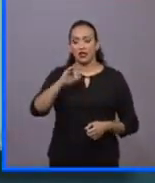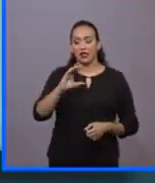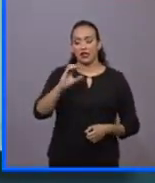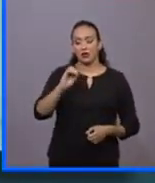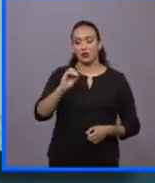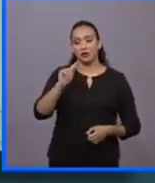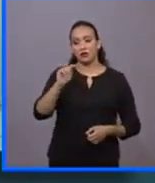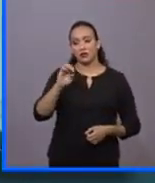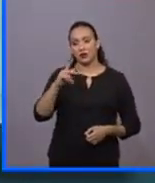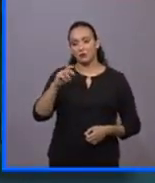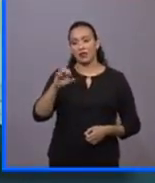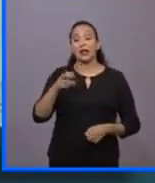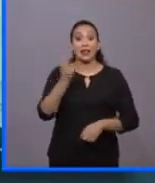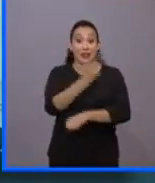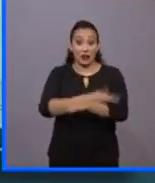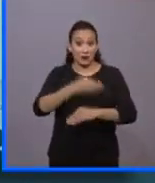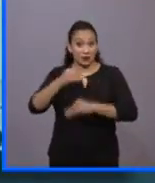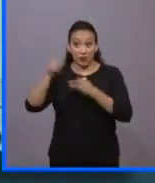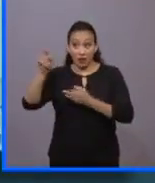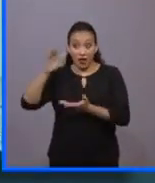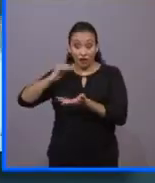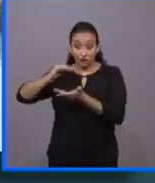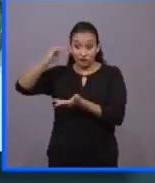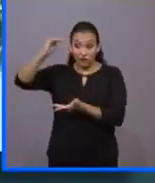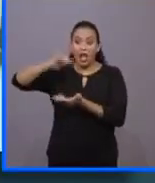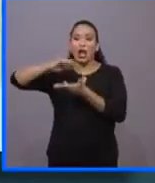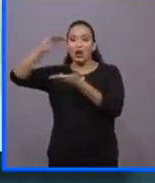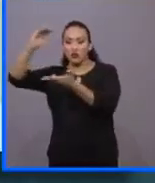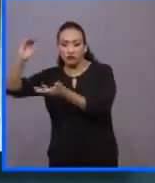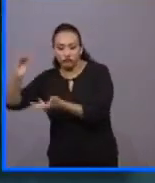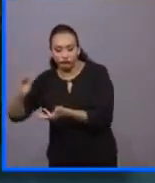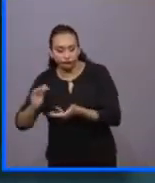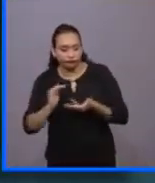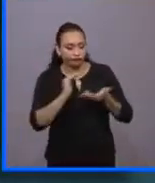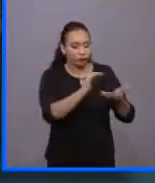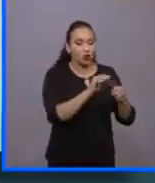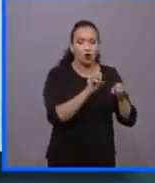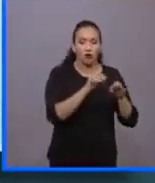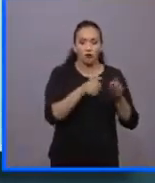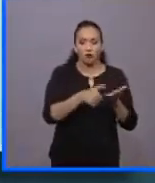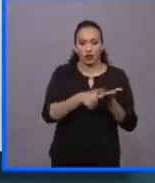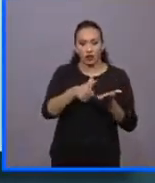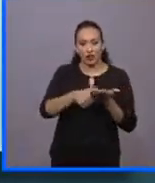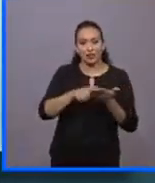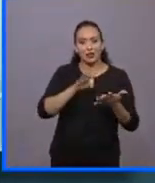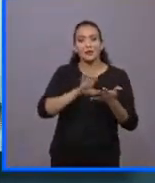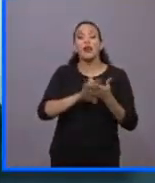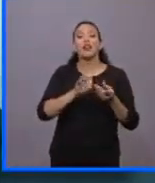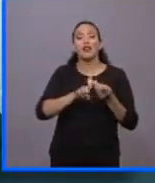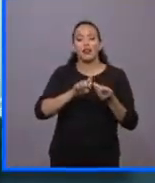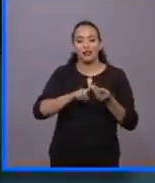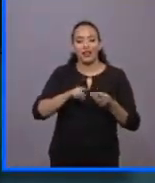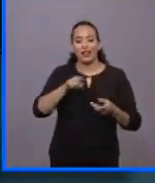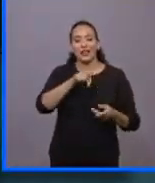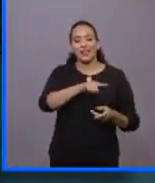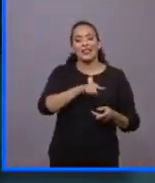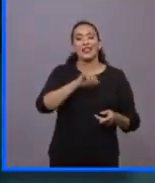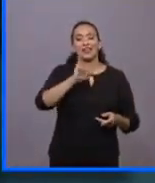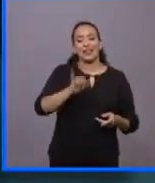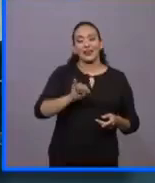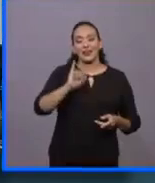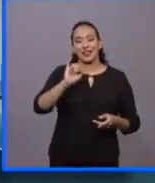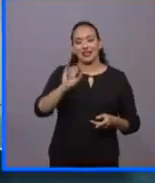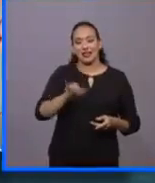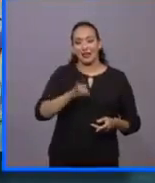Los asuntos que correspondían a esta instancia serán absorbidos por el Juzgado de lo Civil y de lo Penal del Distrito Judicial de Jicotepec